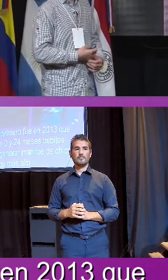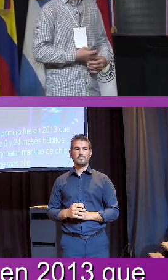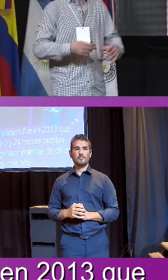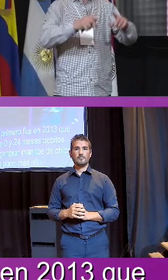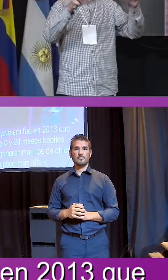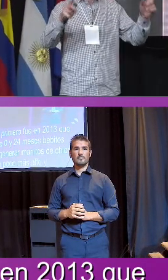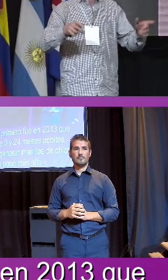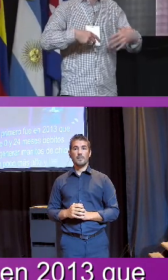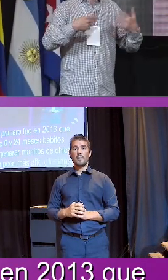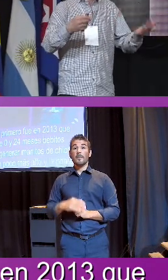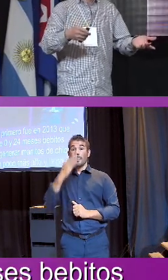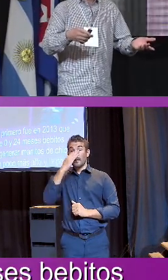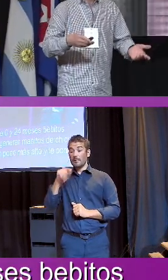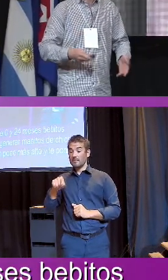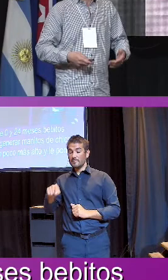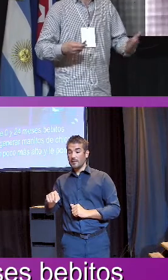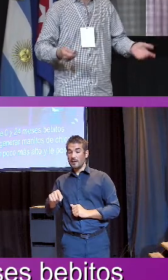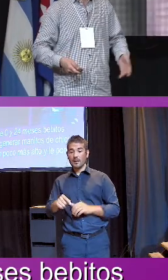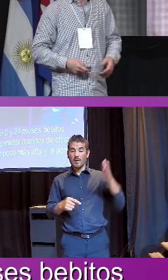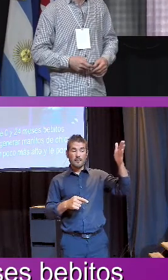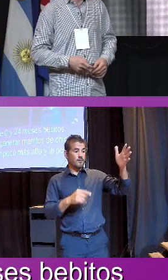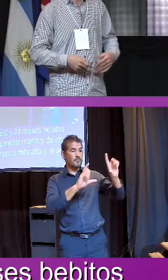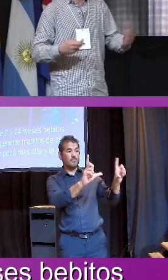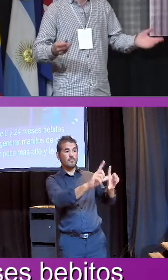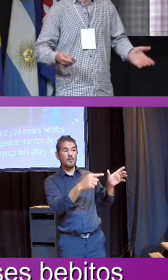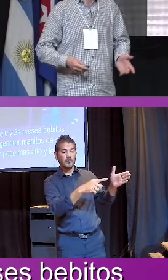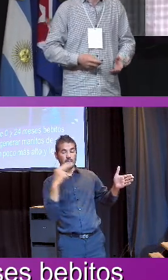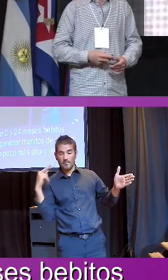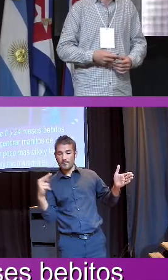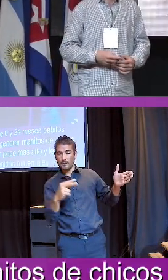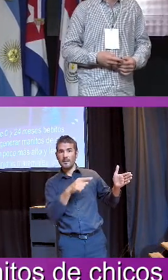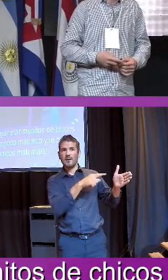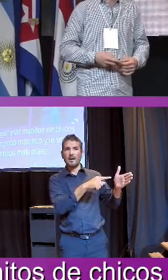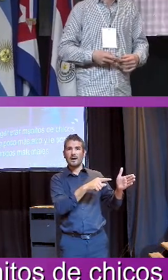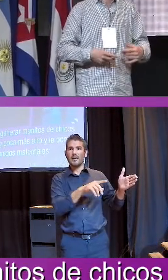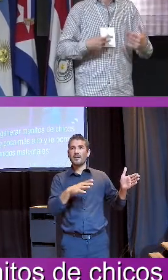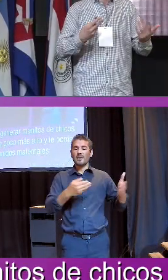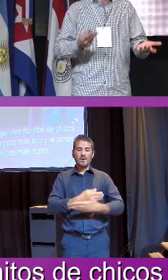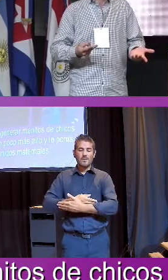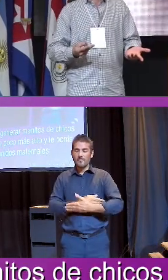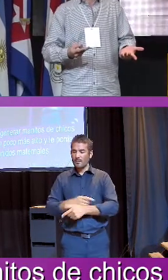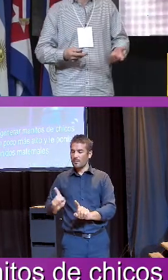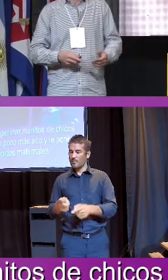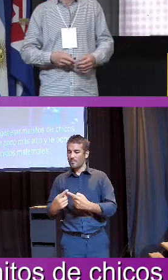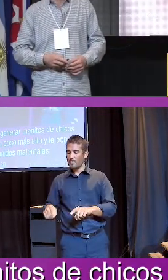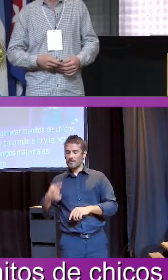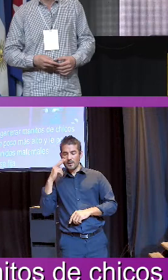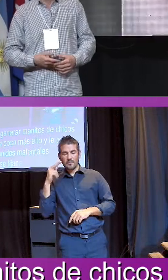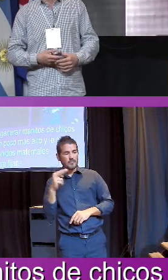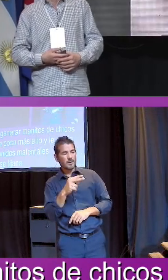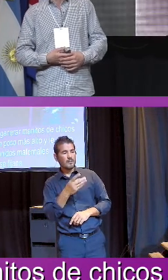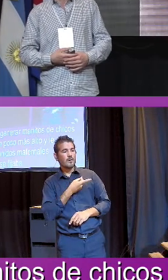y les ponía en la pantalla una señora haciendo sonidos maternales, canciones de bebés y qué sé yo, y se fijaba